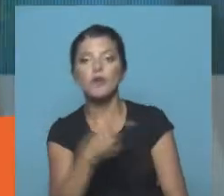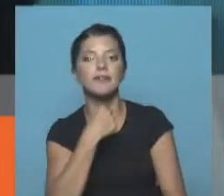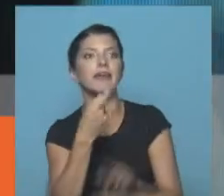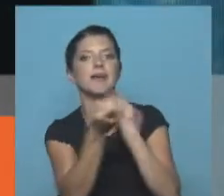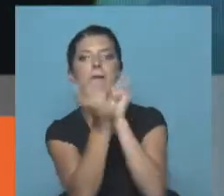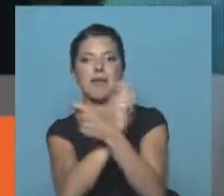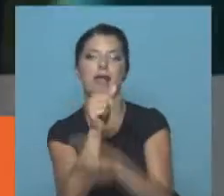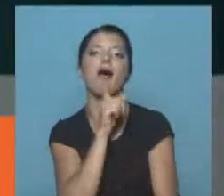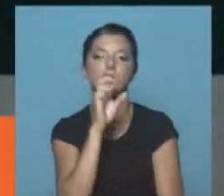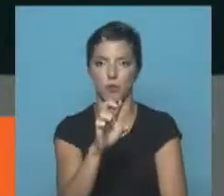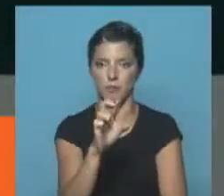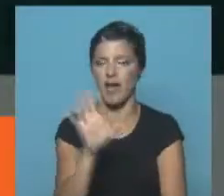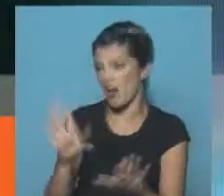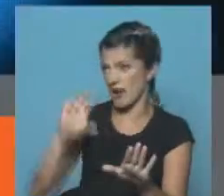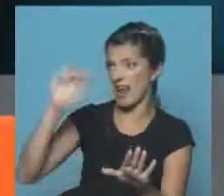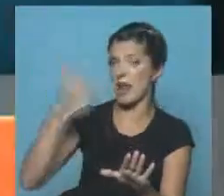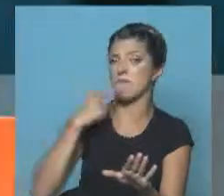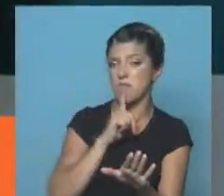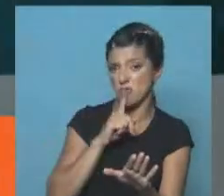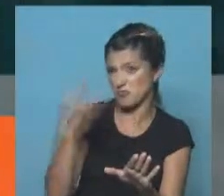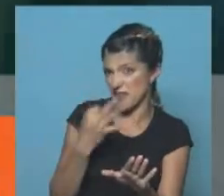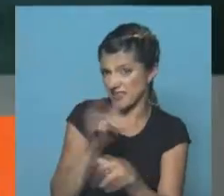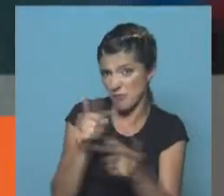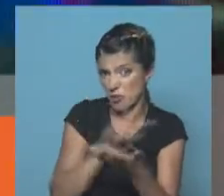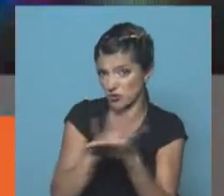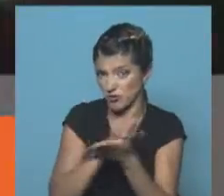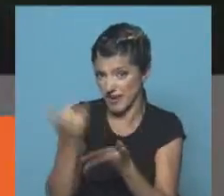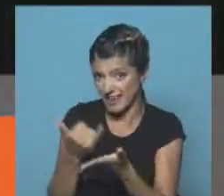Donald Trump. Ahora, la posverdad tampoco tiene remedio, como diría